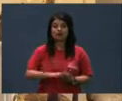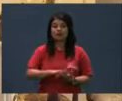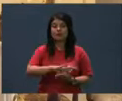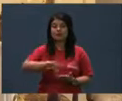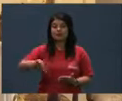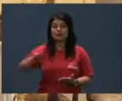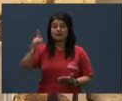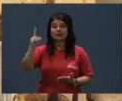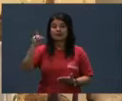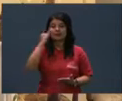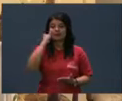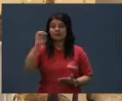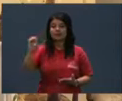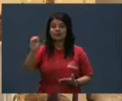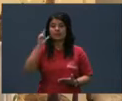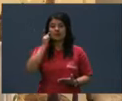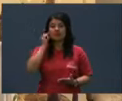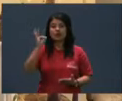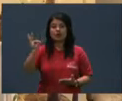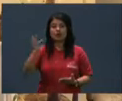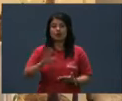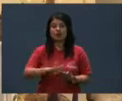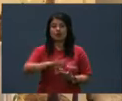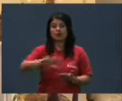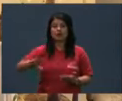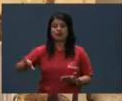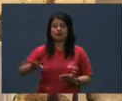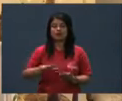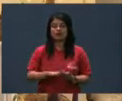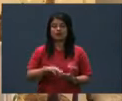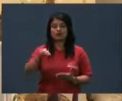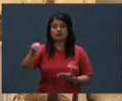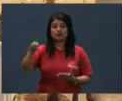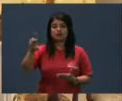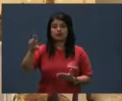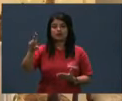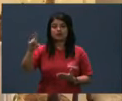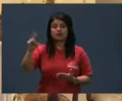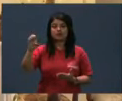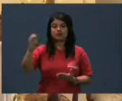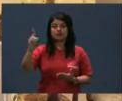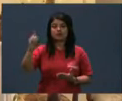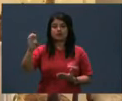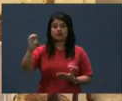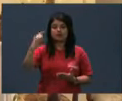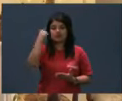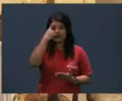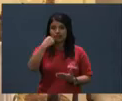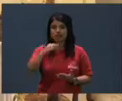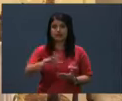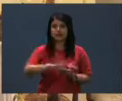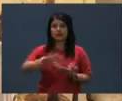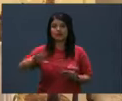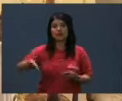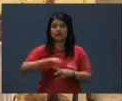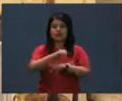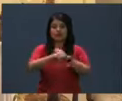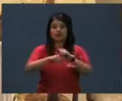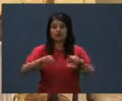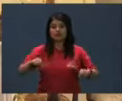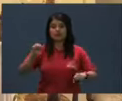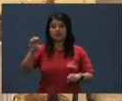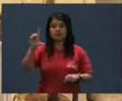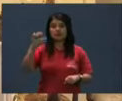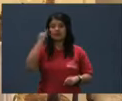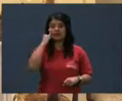Quevedo, María Mercedes Vizcaíno, Antonio Vizcaíno, Felisa Herrera López, Felisa Cruz